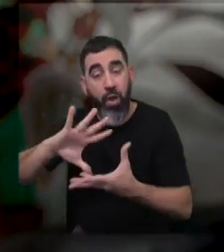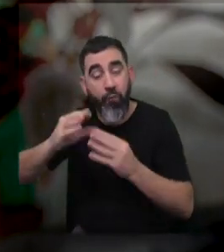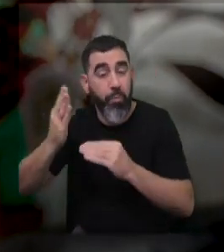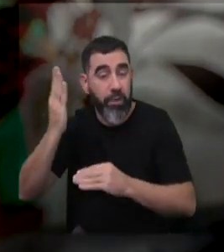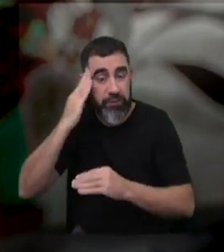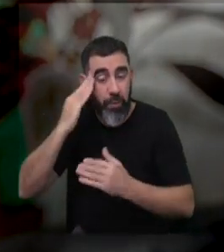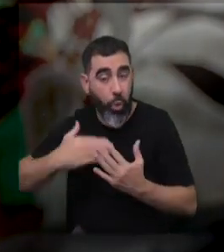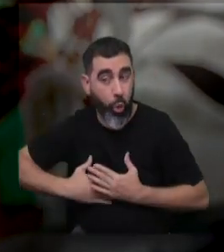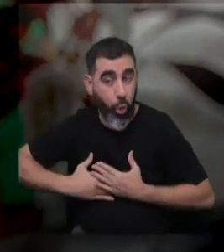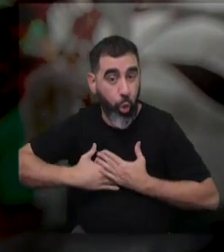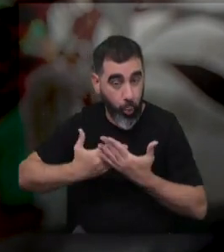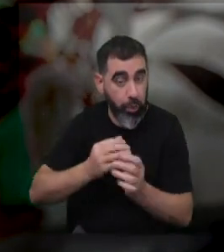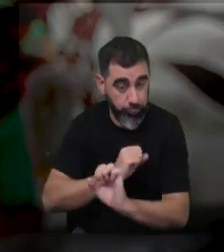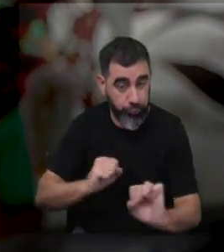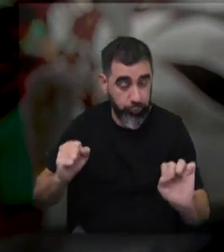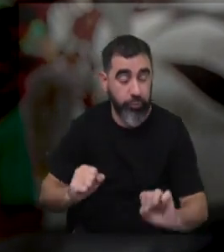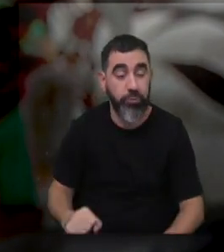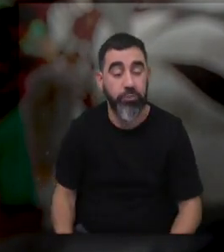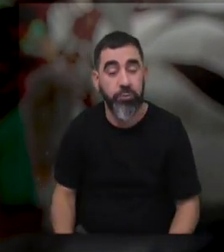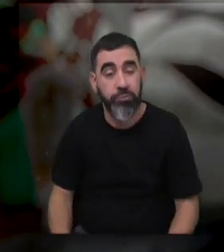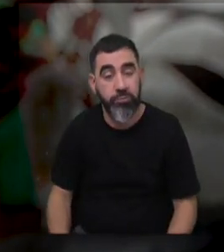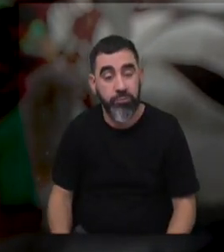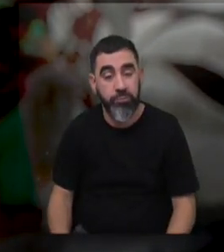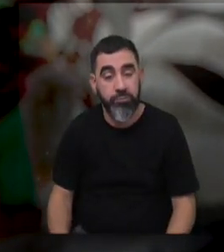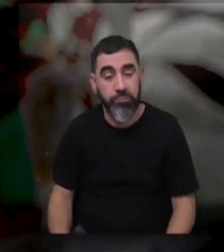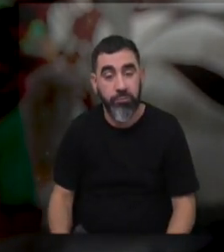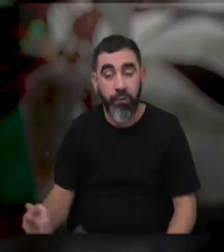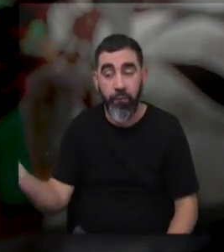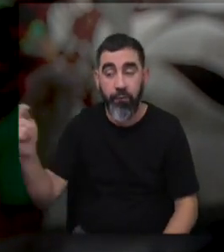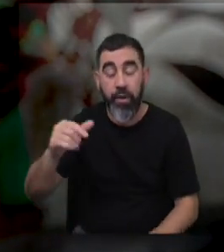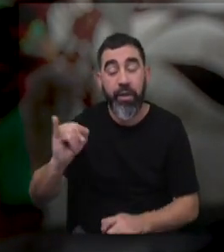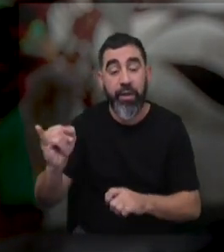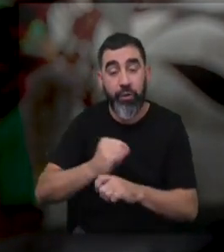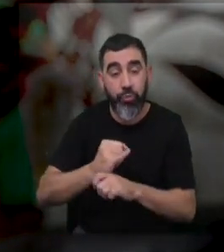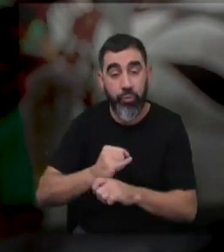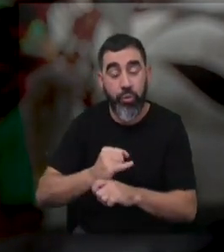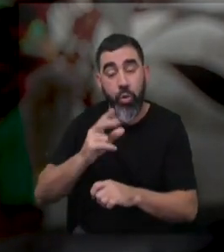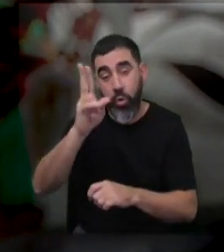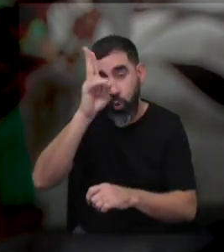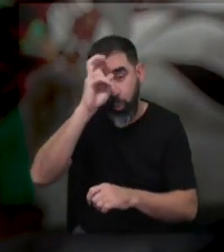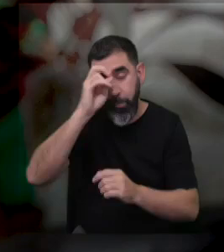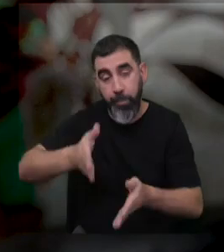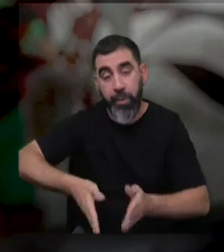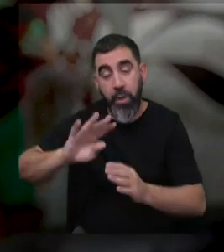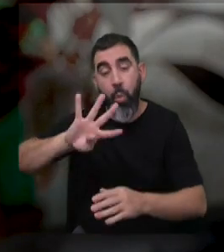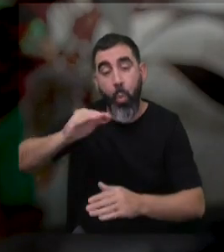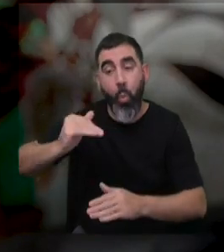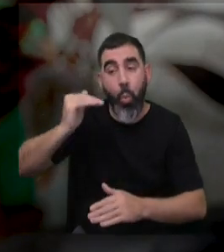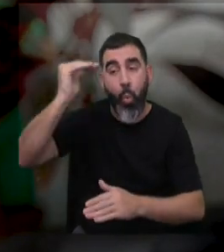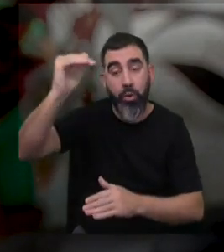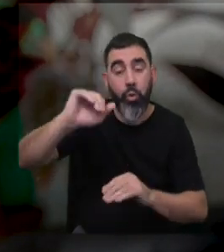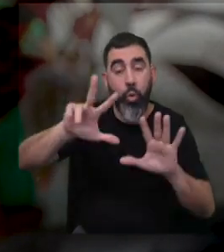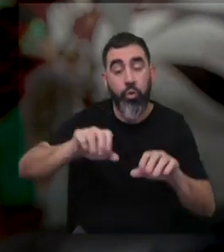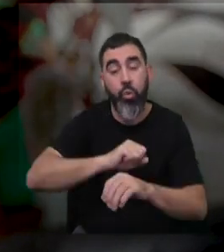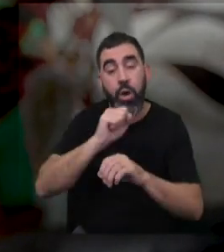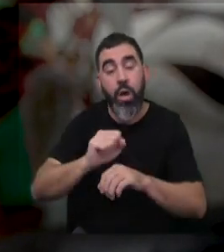de esta posibilidad de donar, entonces se acercan al instituto, que estamos en el Hospital de Clínicas, cuarto piso, en el horario de 8 a